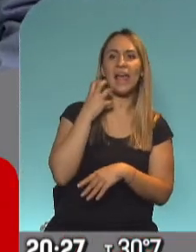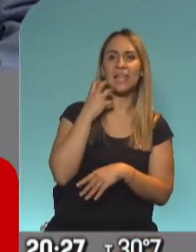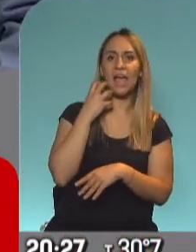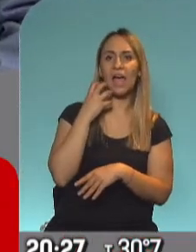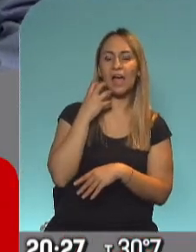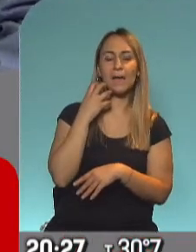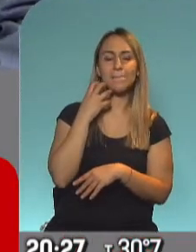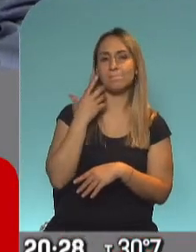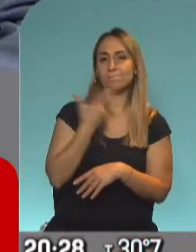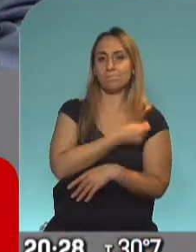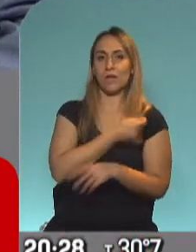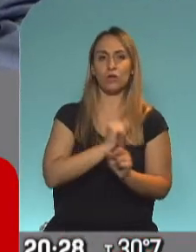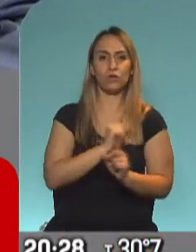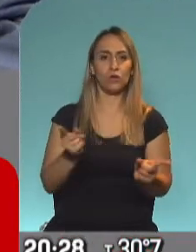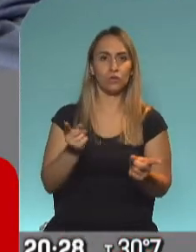vacunarse.